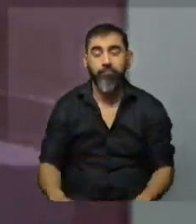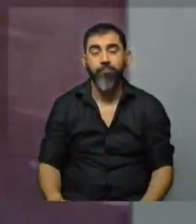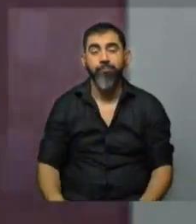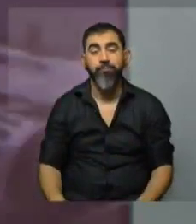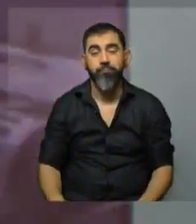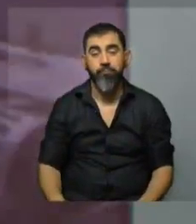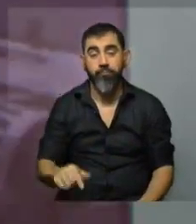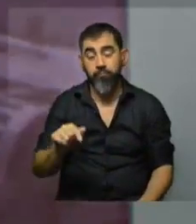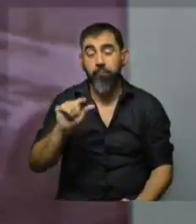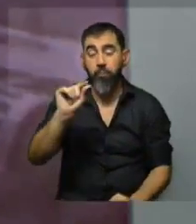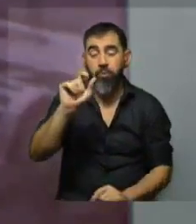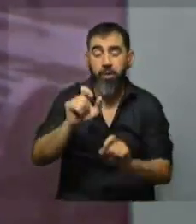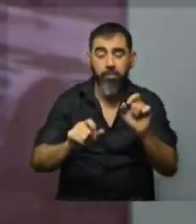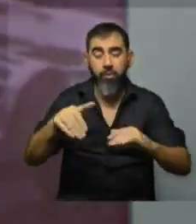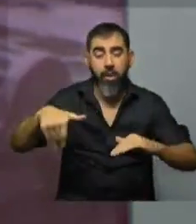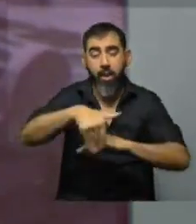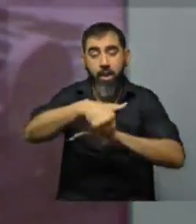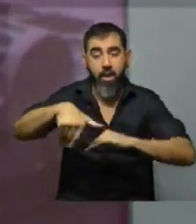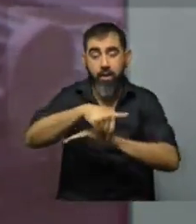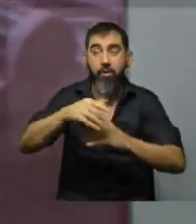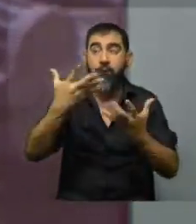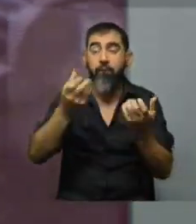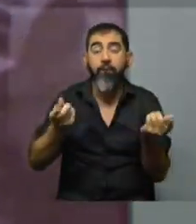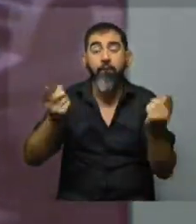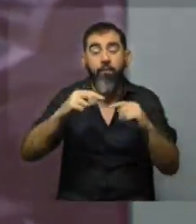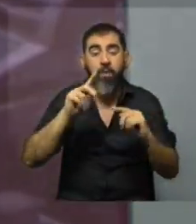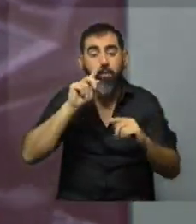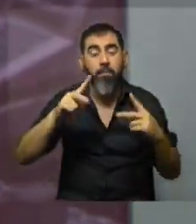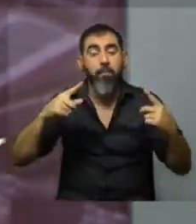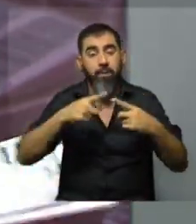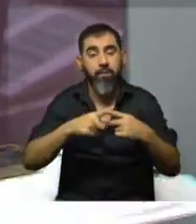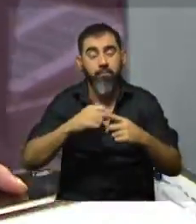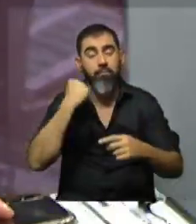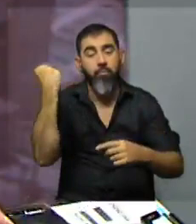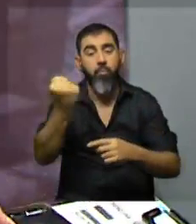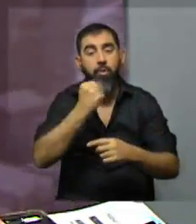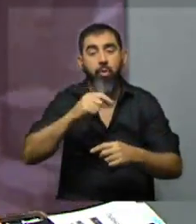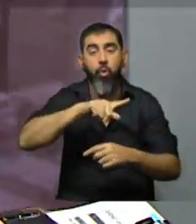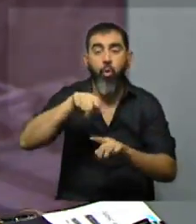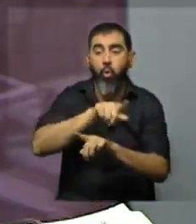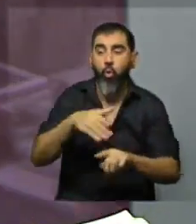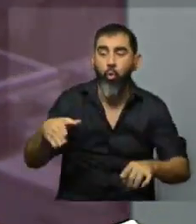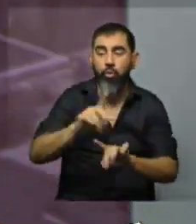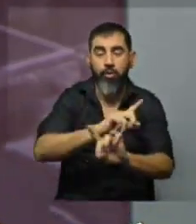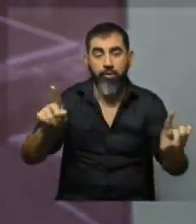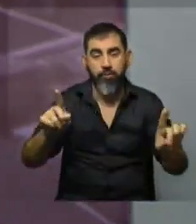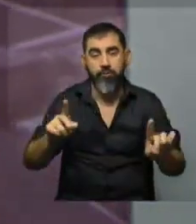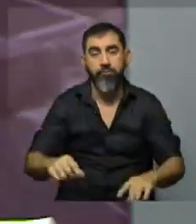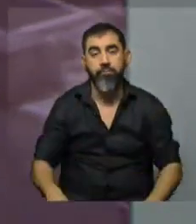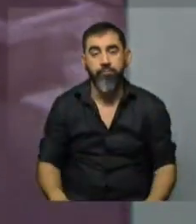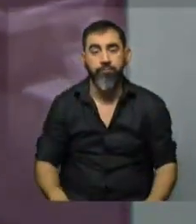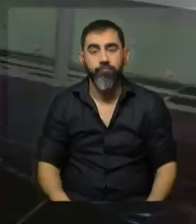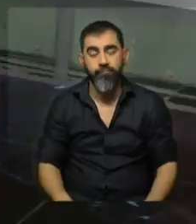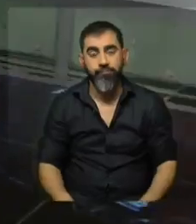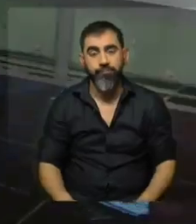nadie a la calle o que estamos todos deseando volver para mirar el partido, es como relevante saber por dónde no ir. ¿Tenemos esa información? ¿Por dónde